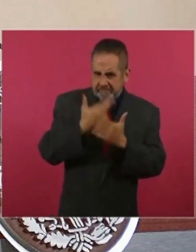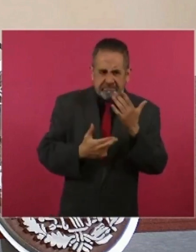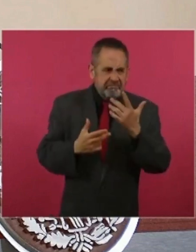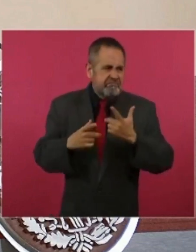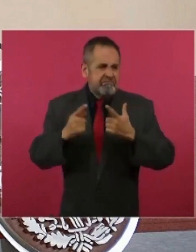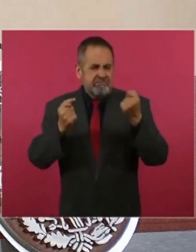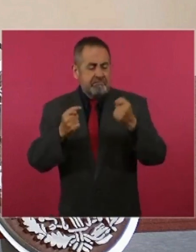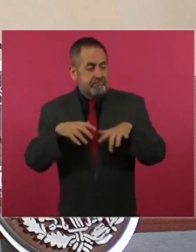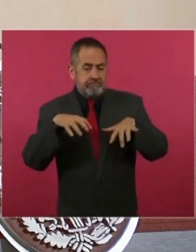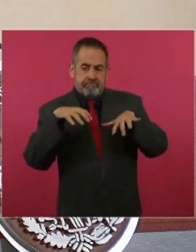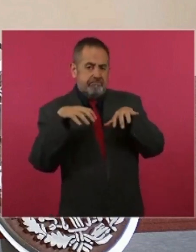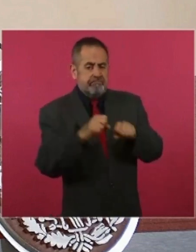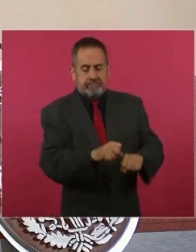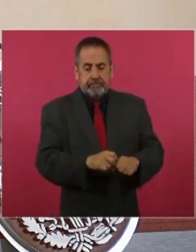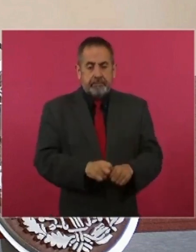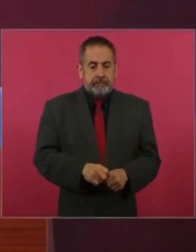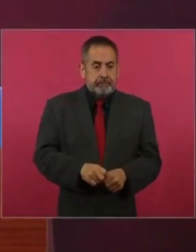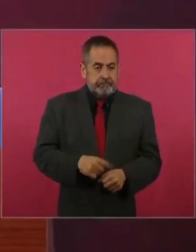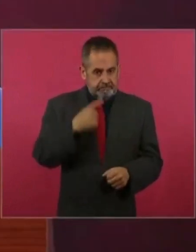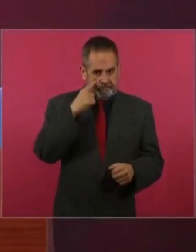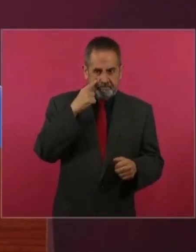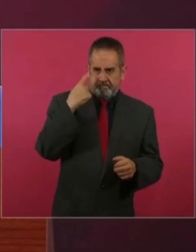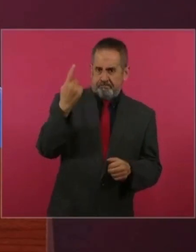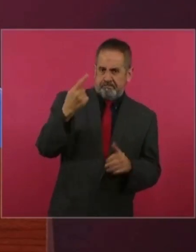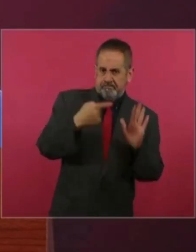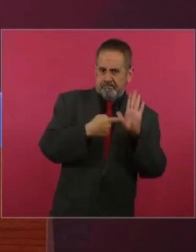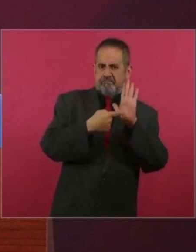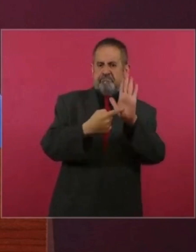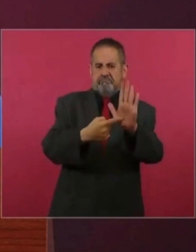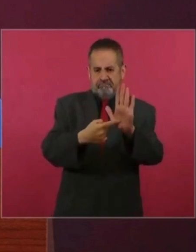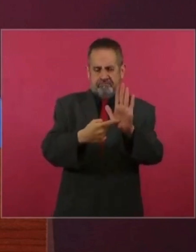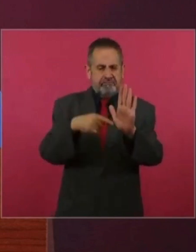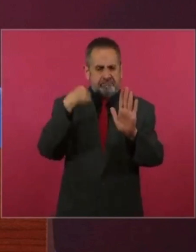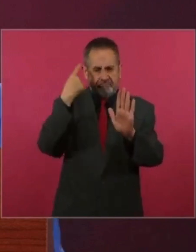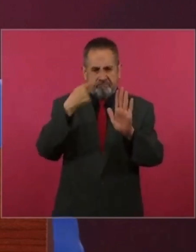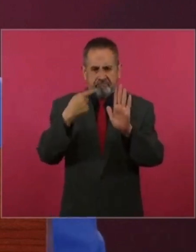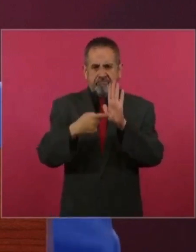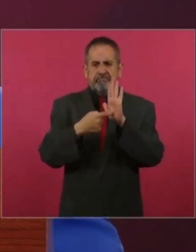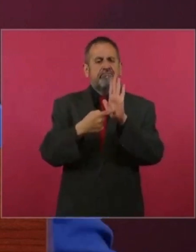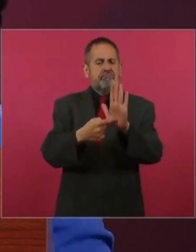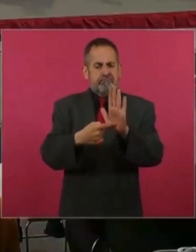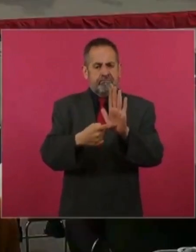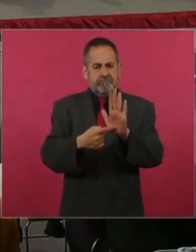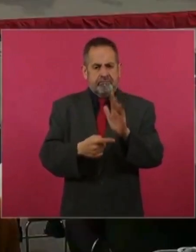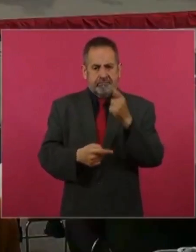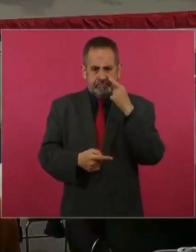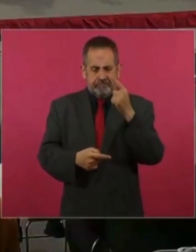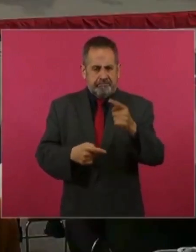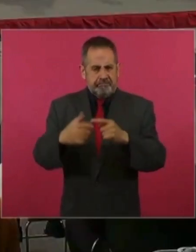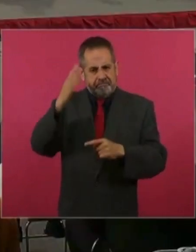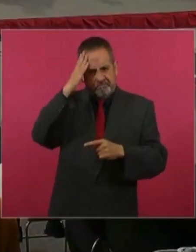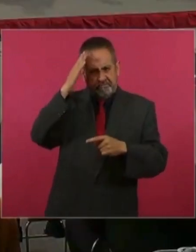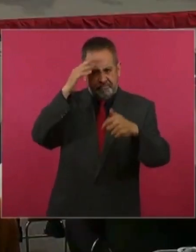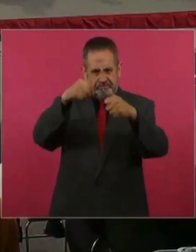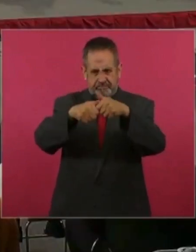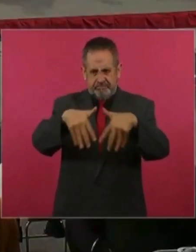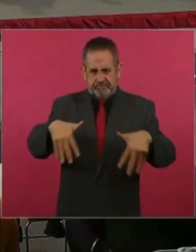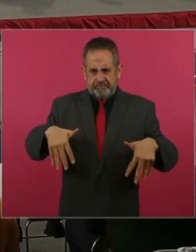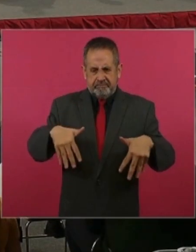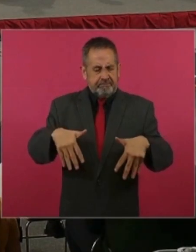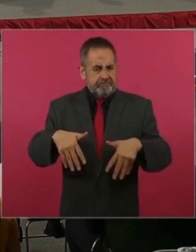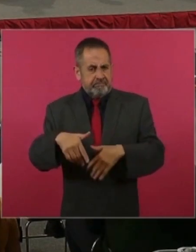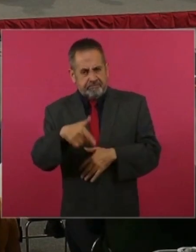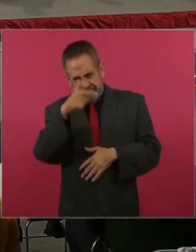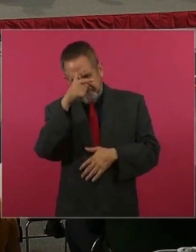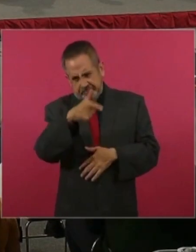son mostrados a continuación en este árbol delincuencial que ya